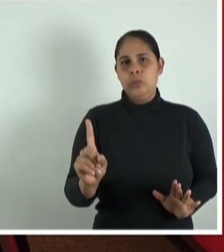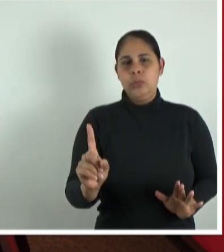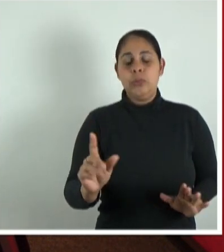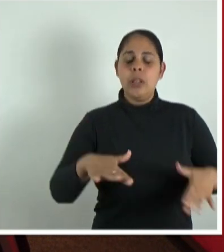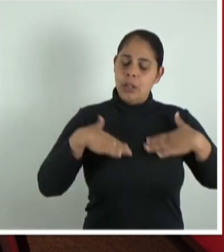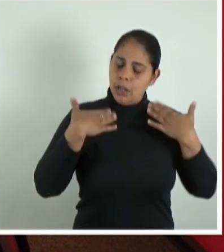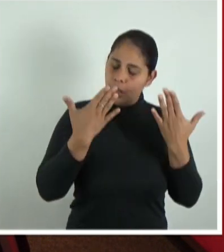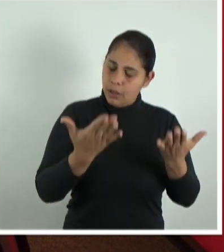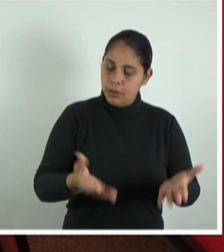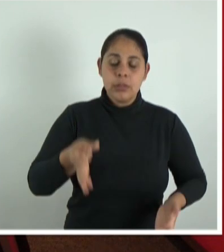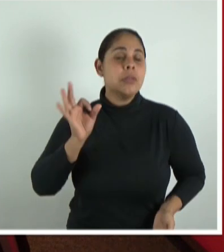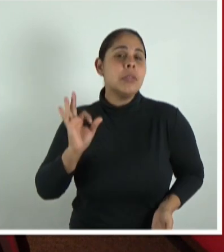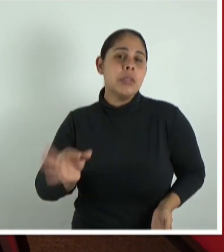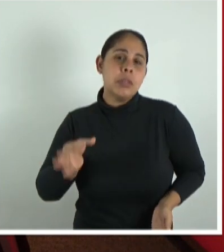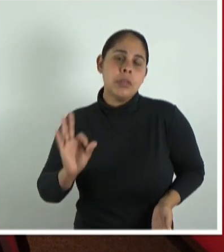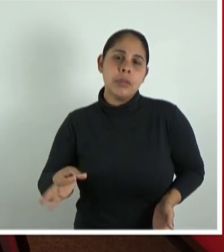La gracia y la verdad